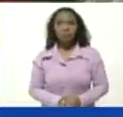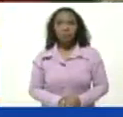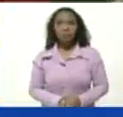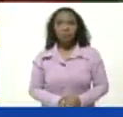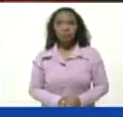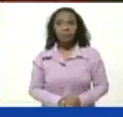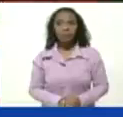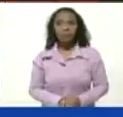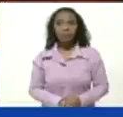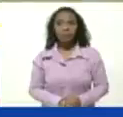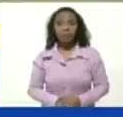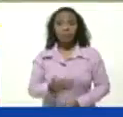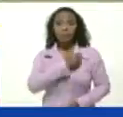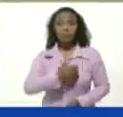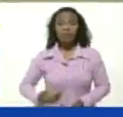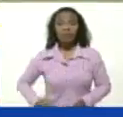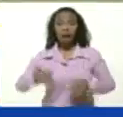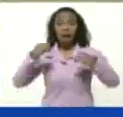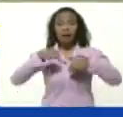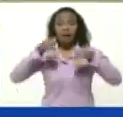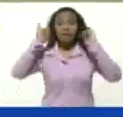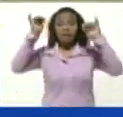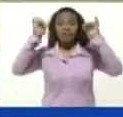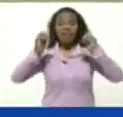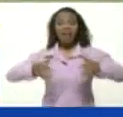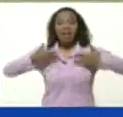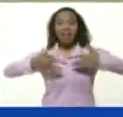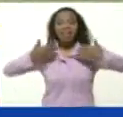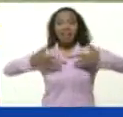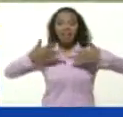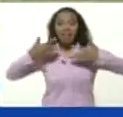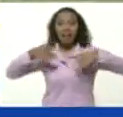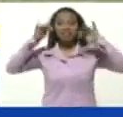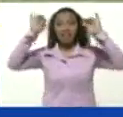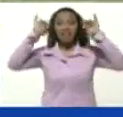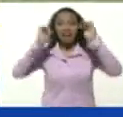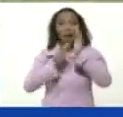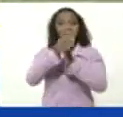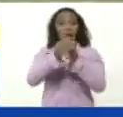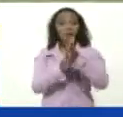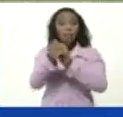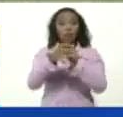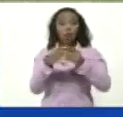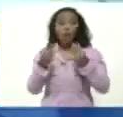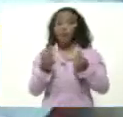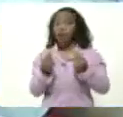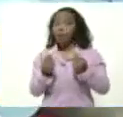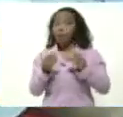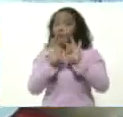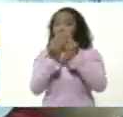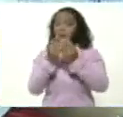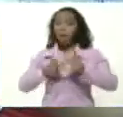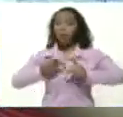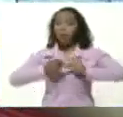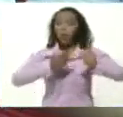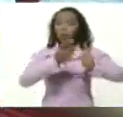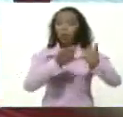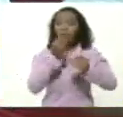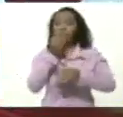Salud. Bueno, presidente, esto es una fiesta, esto es alegría. Una fiesta de emprendimiento, de economía familiar productiva.